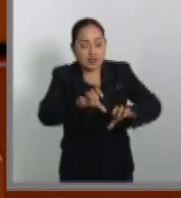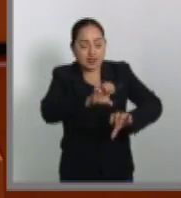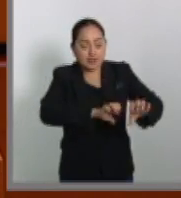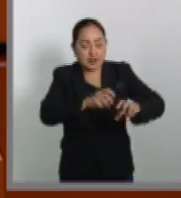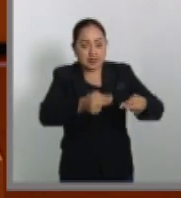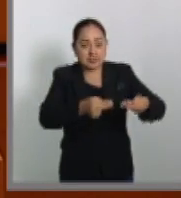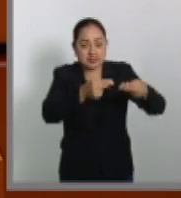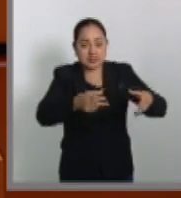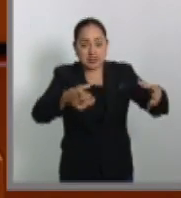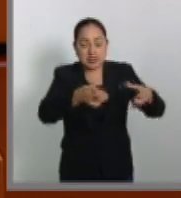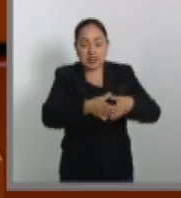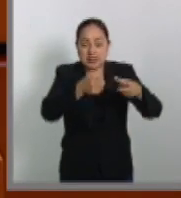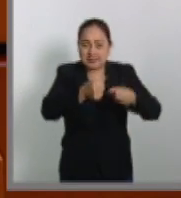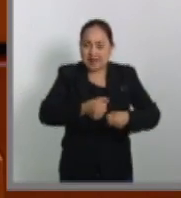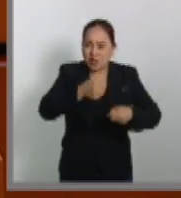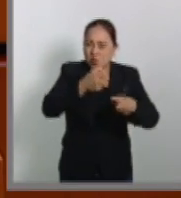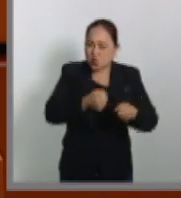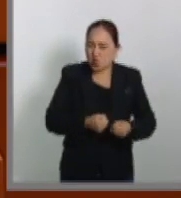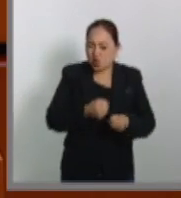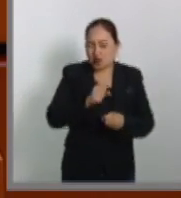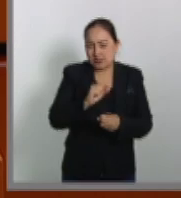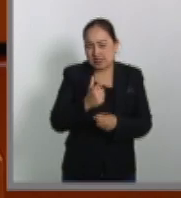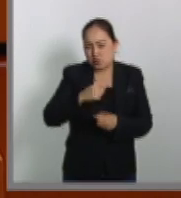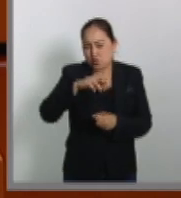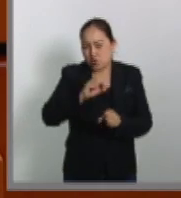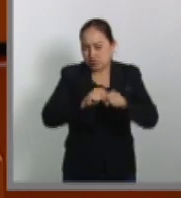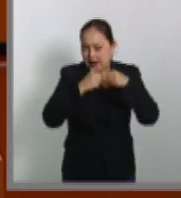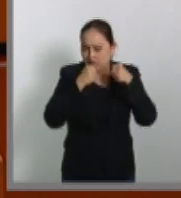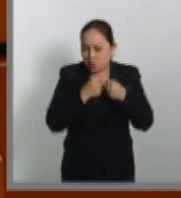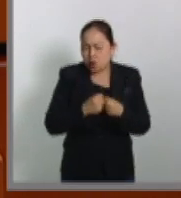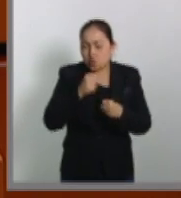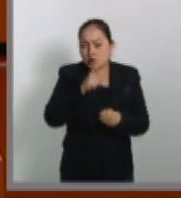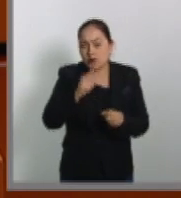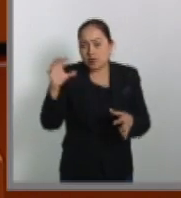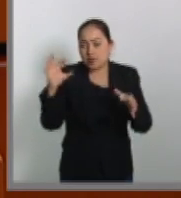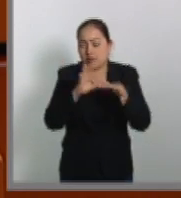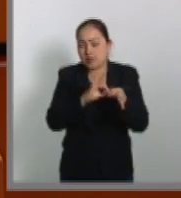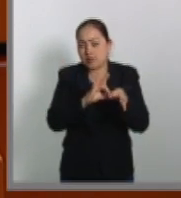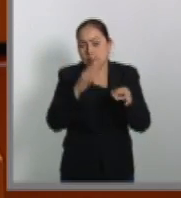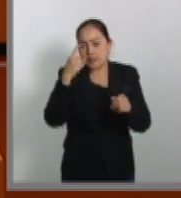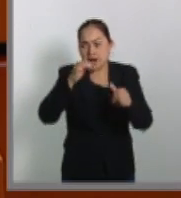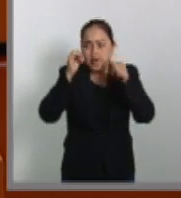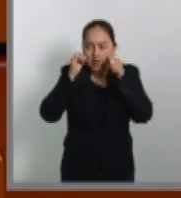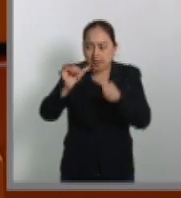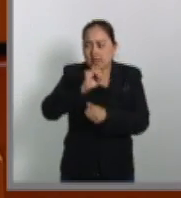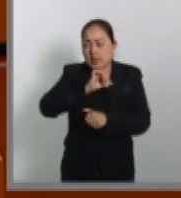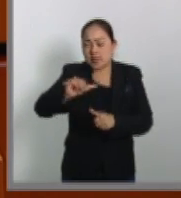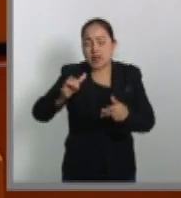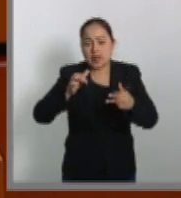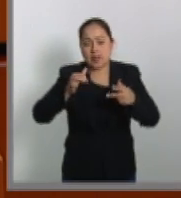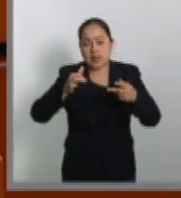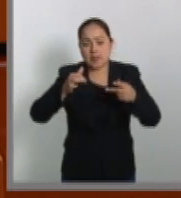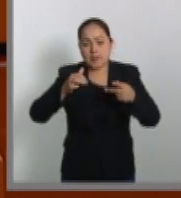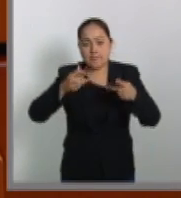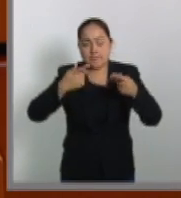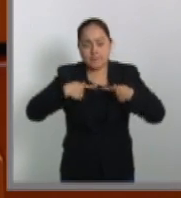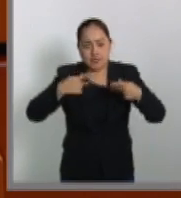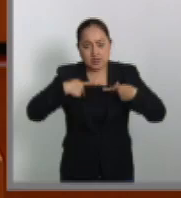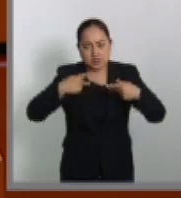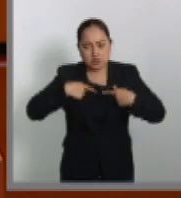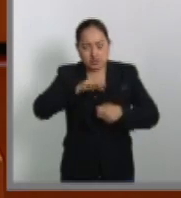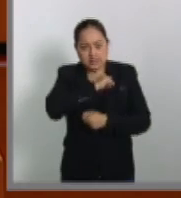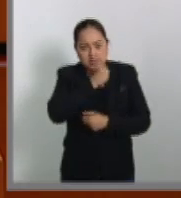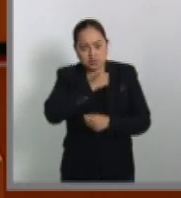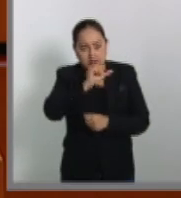que ofrecer opciones para contratar seguros en materia de atención a la salud a este segmento de